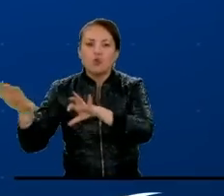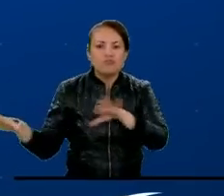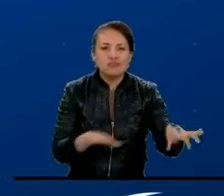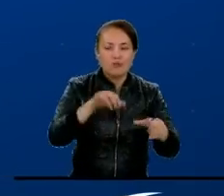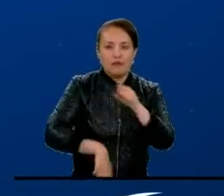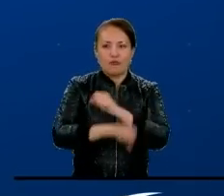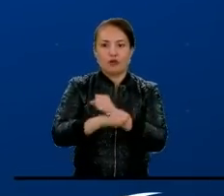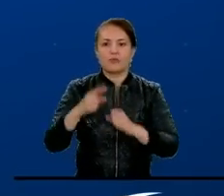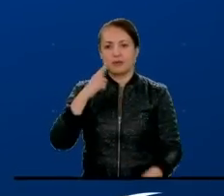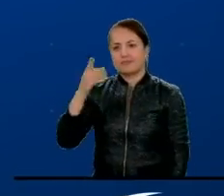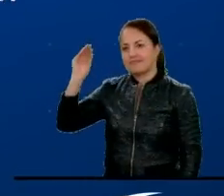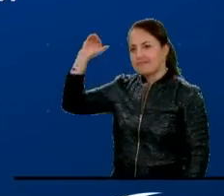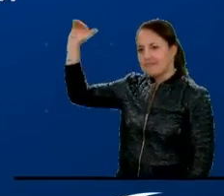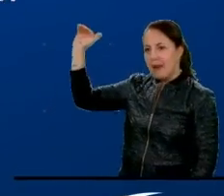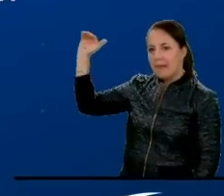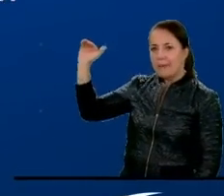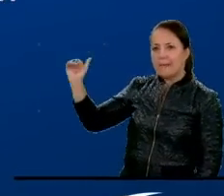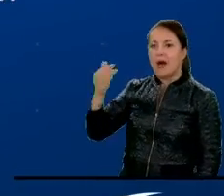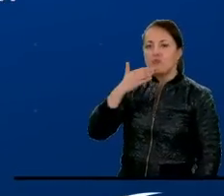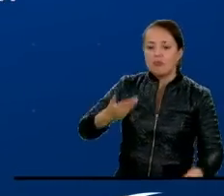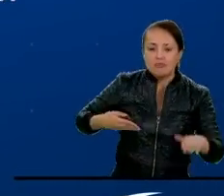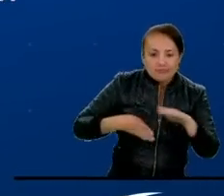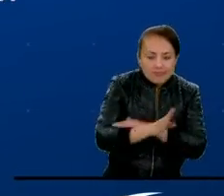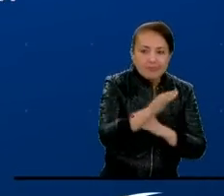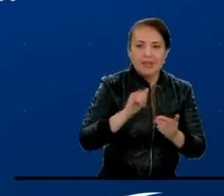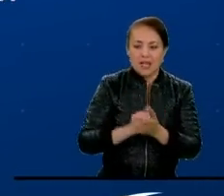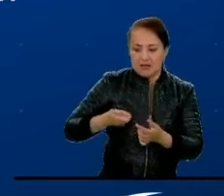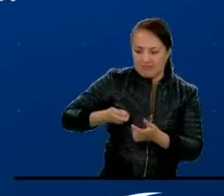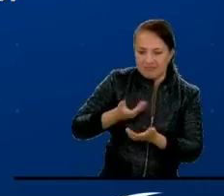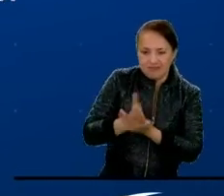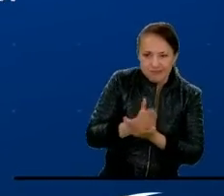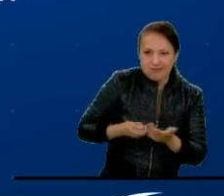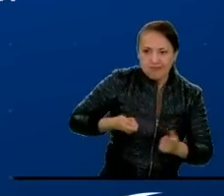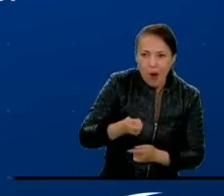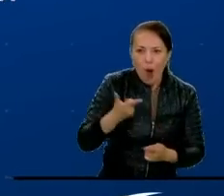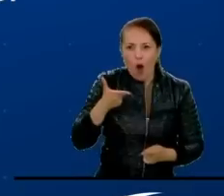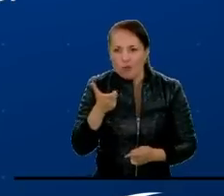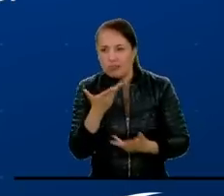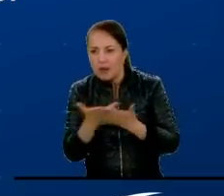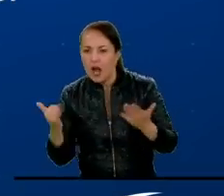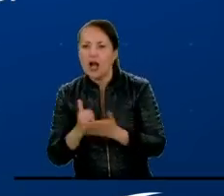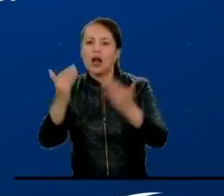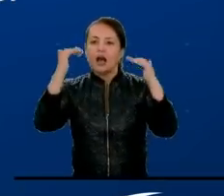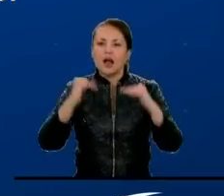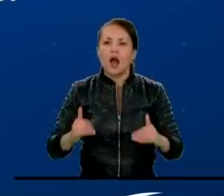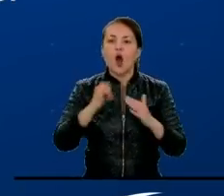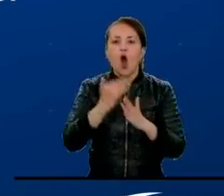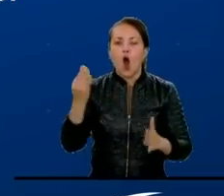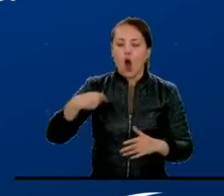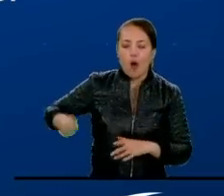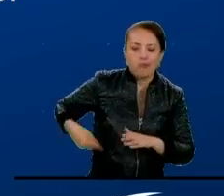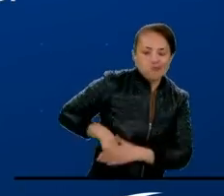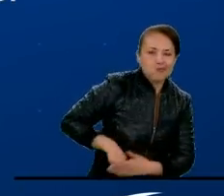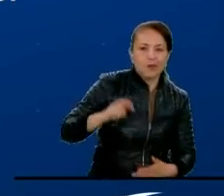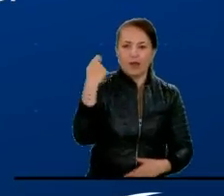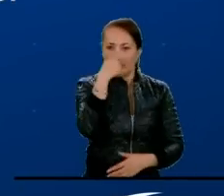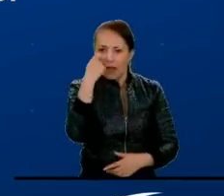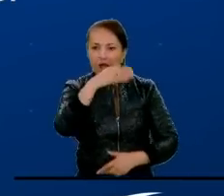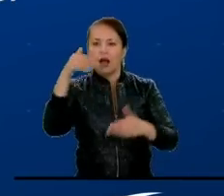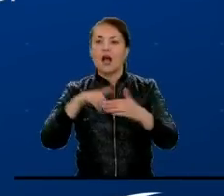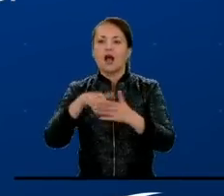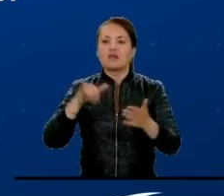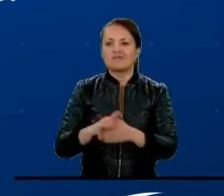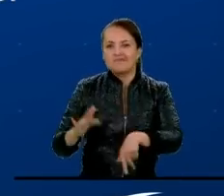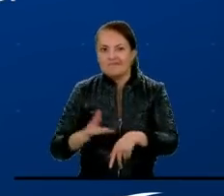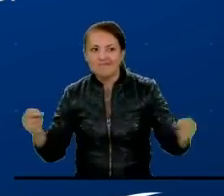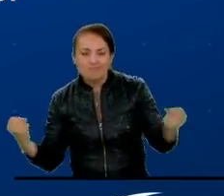de fuego u objetos peligrosos, ingreso o posesión de estupefacientes, promover o causar violencia contra miembros de la fuerza pública, invadir el terreno